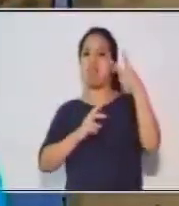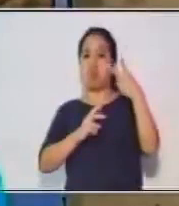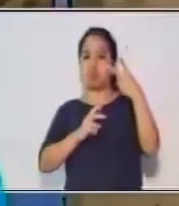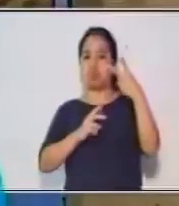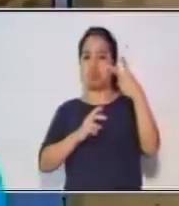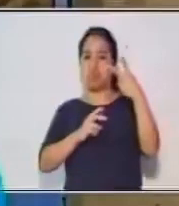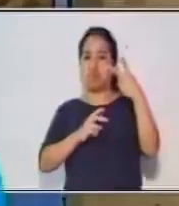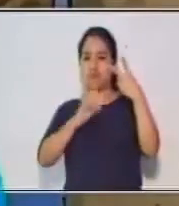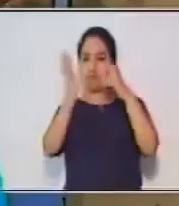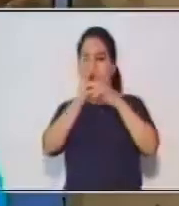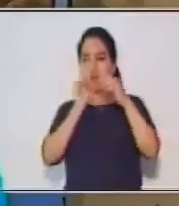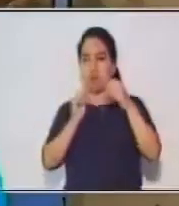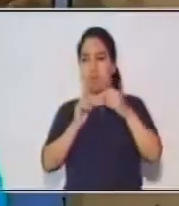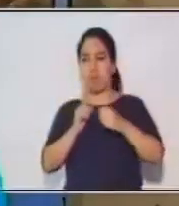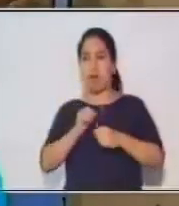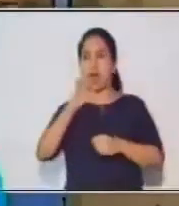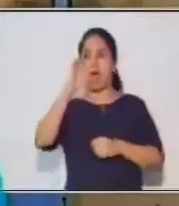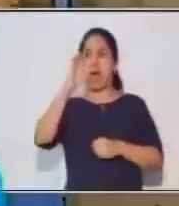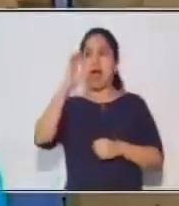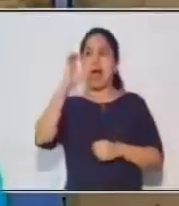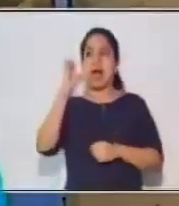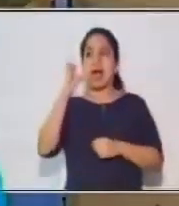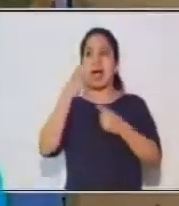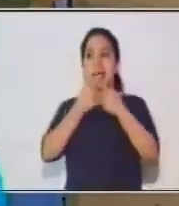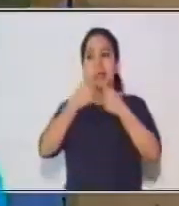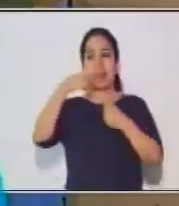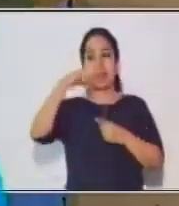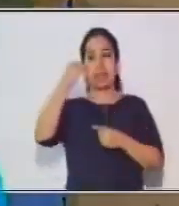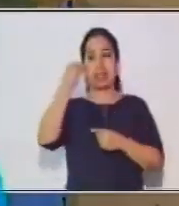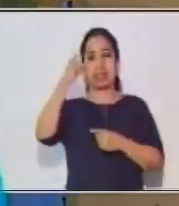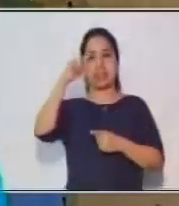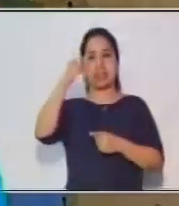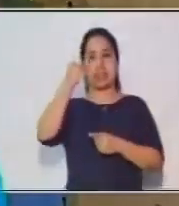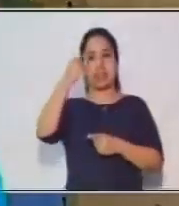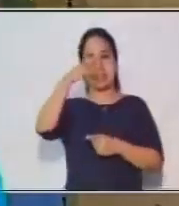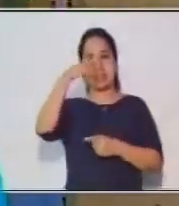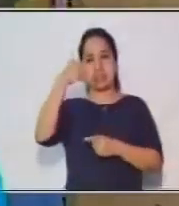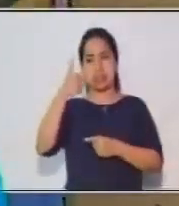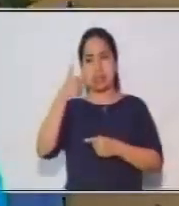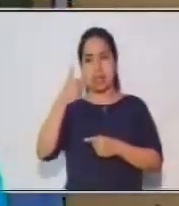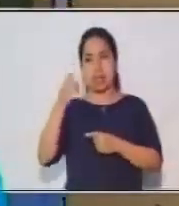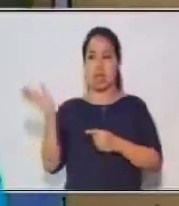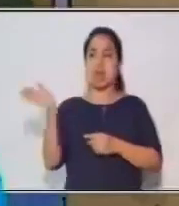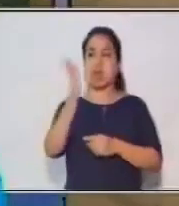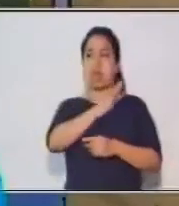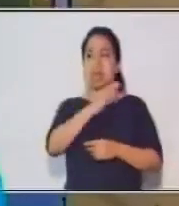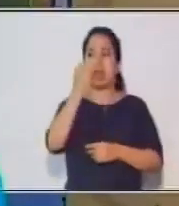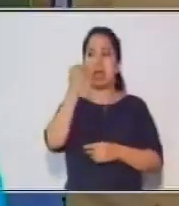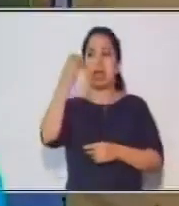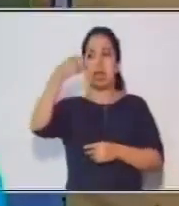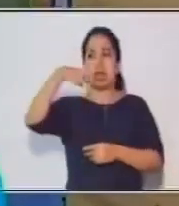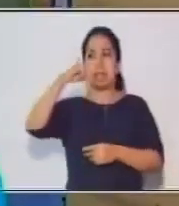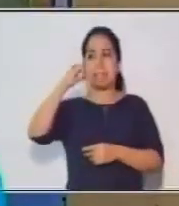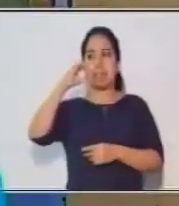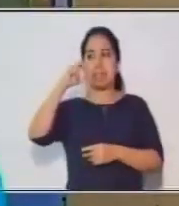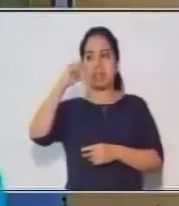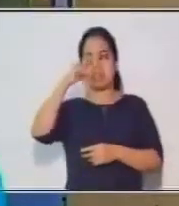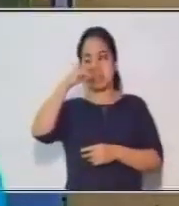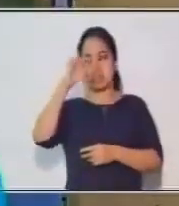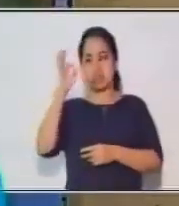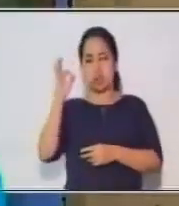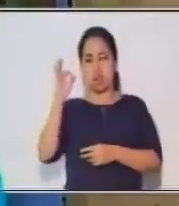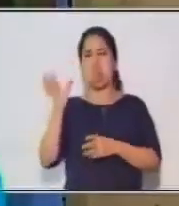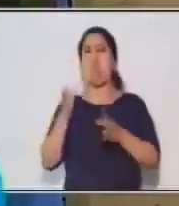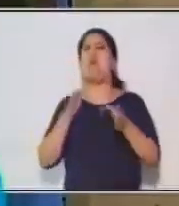Una intención explícita y una intención implícita. ¿Qué significa esto?